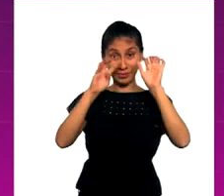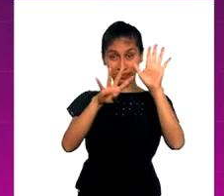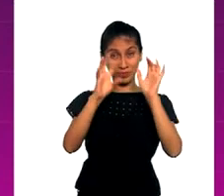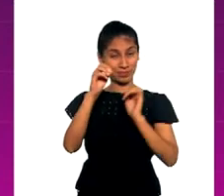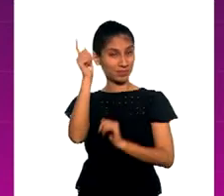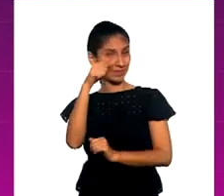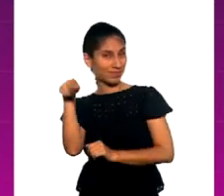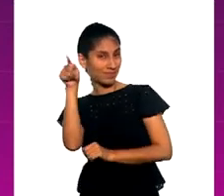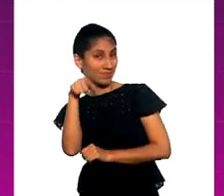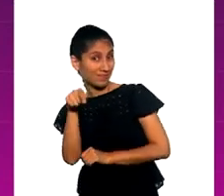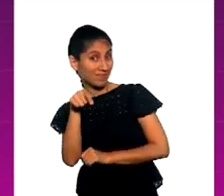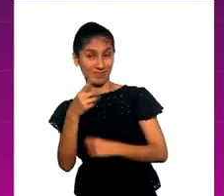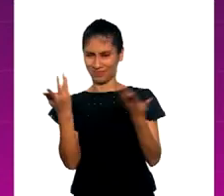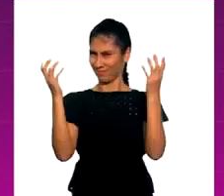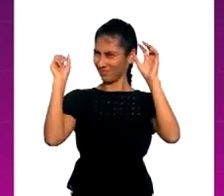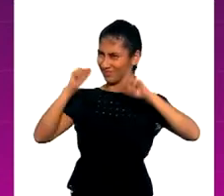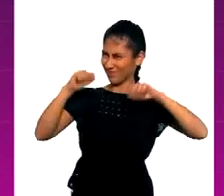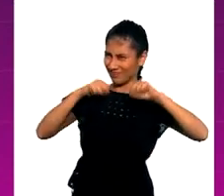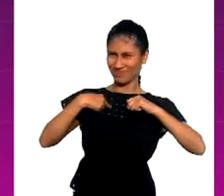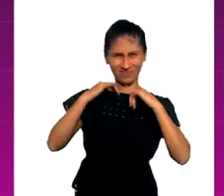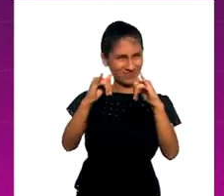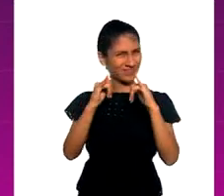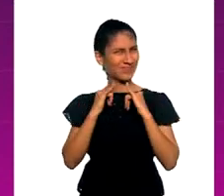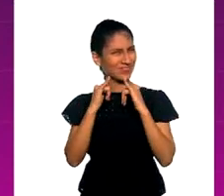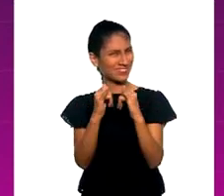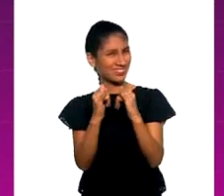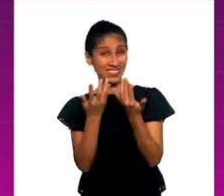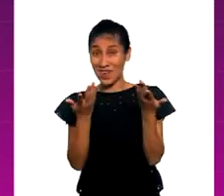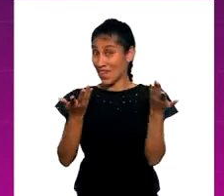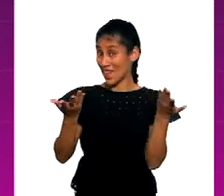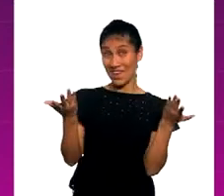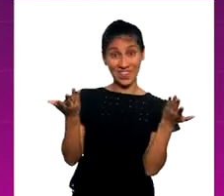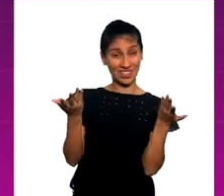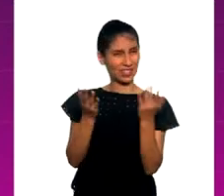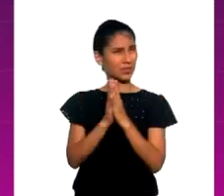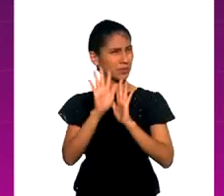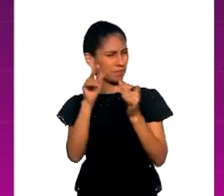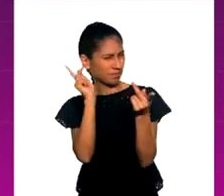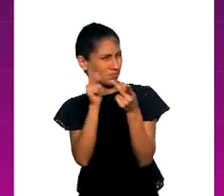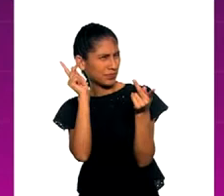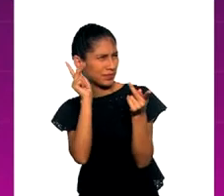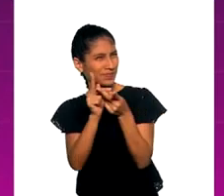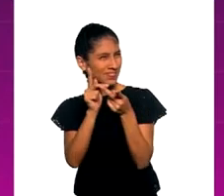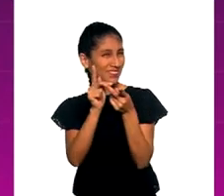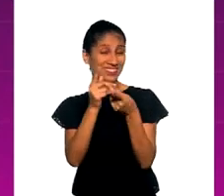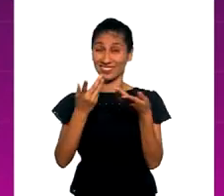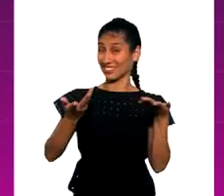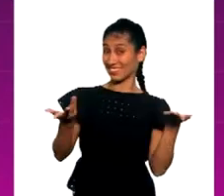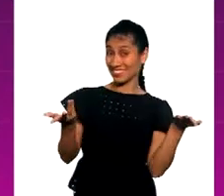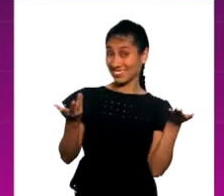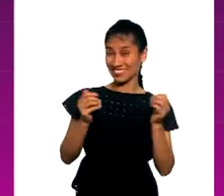grados si bien hoy es perfecto